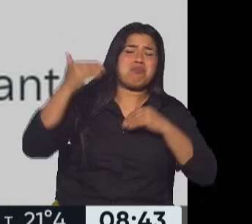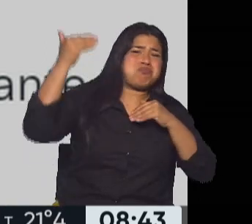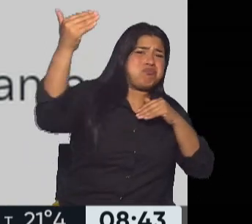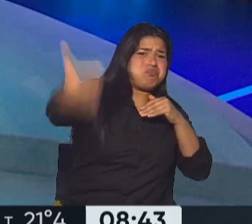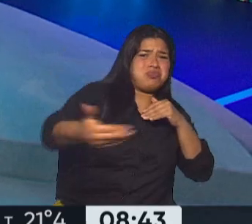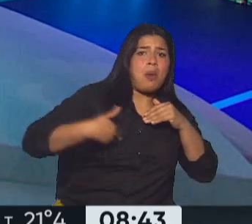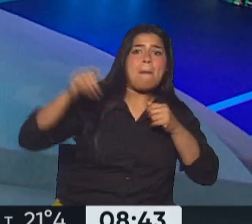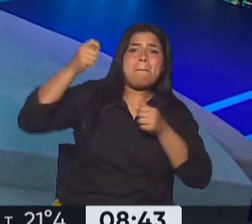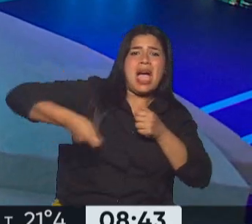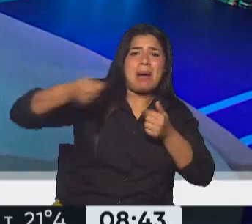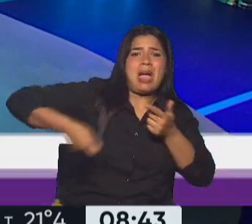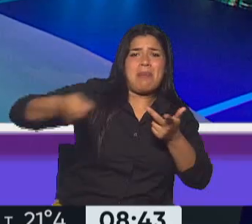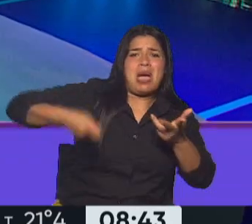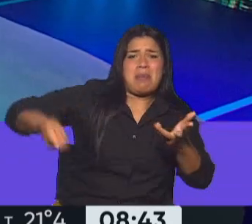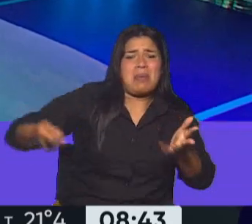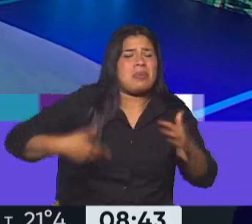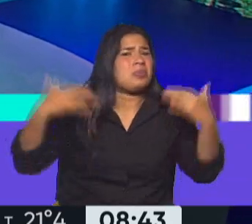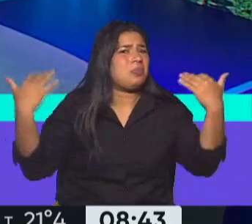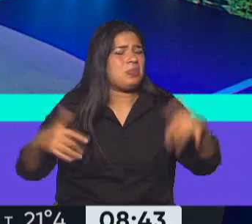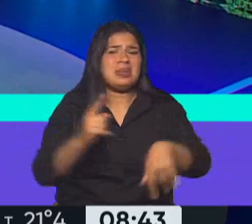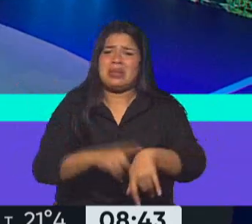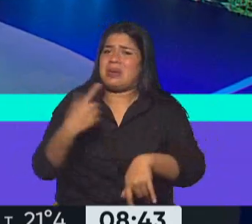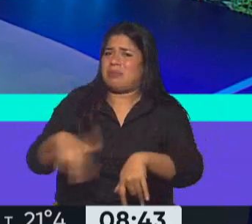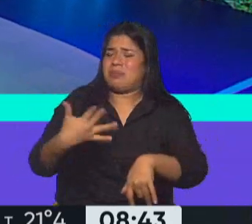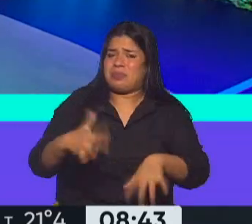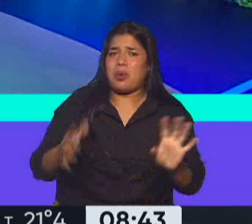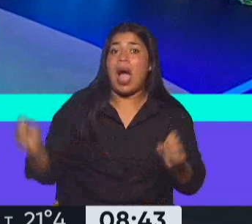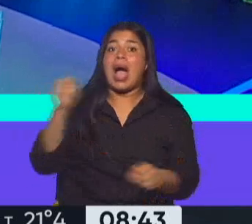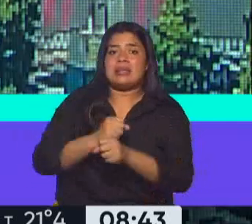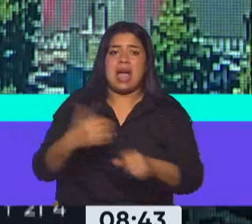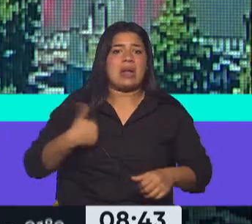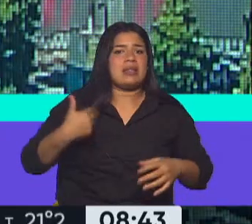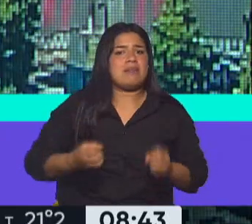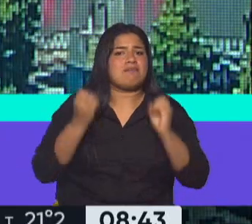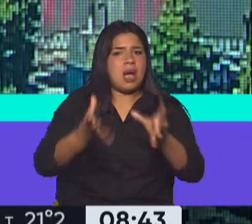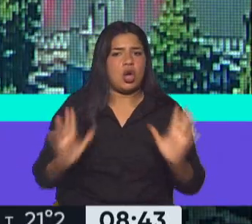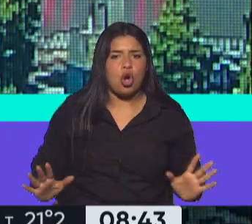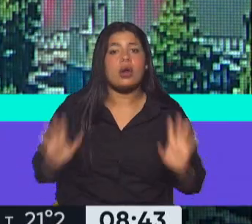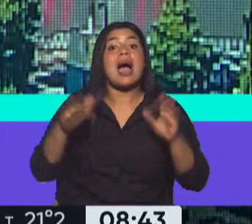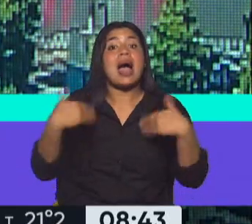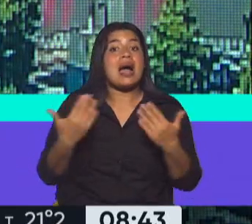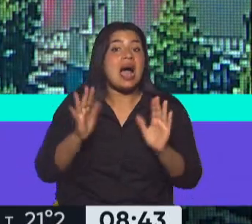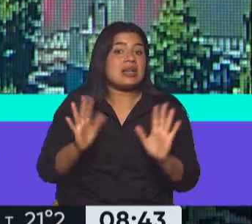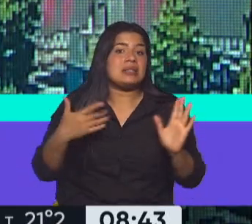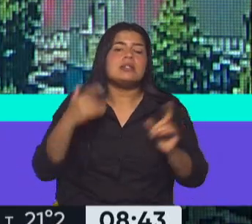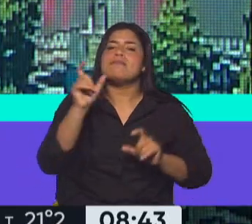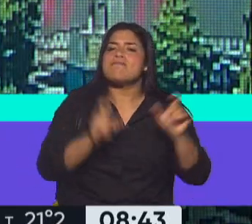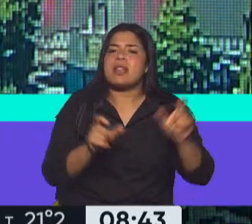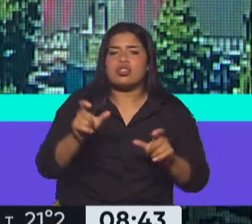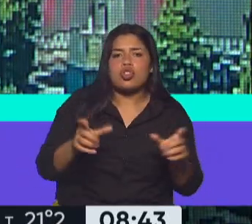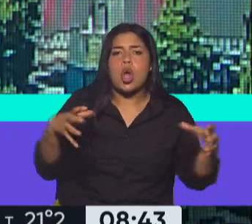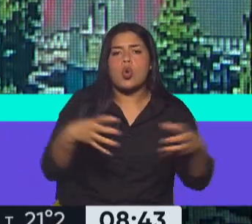Muy contundente entonces el presidente Alberto Fernández, el resto de los ministros, el Frente de Todos, los legisladores oficialistas,